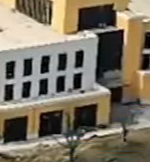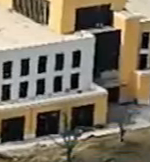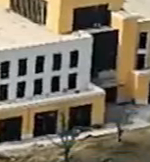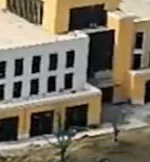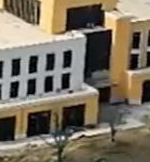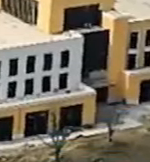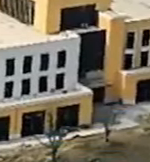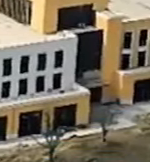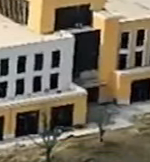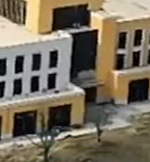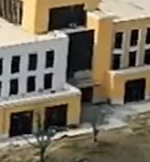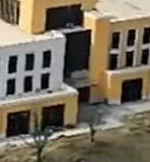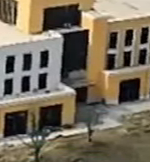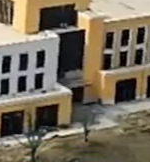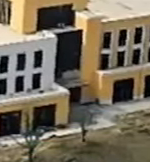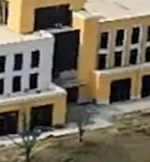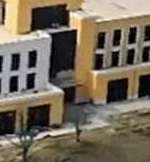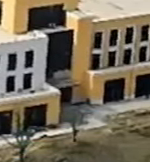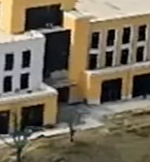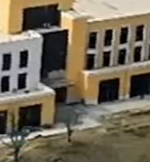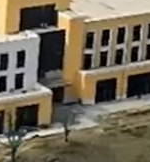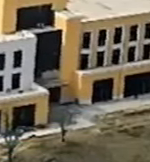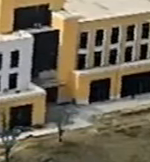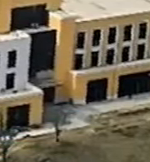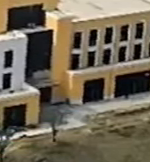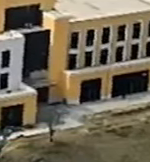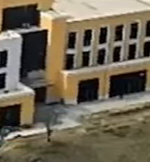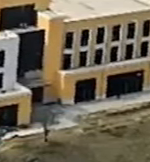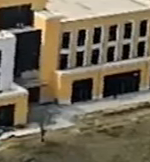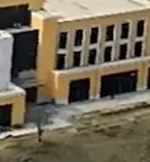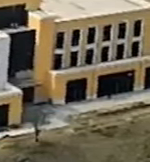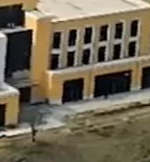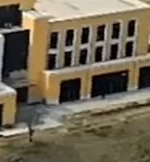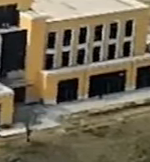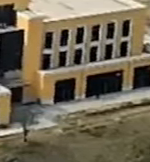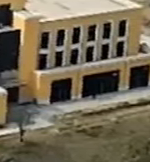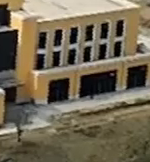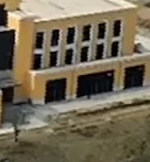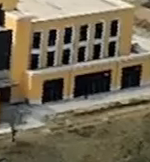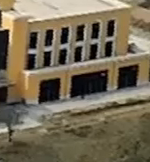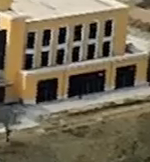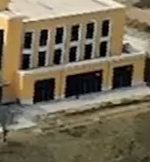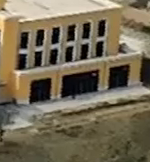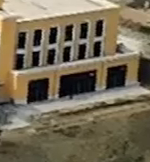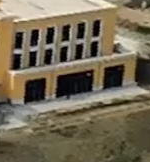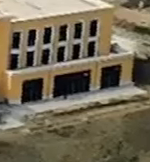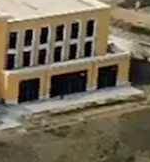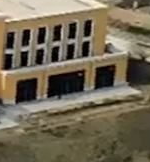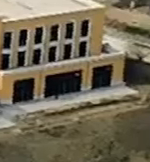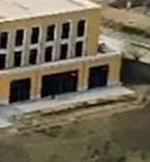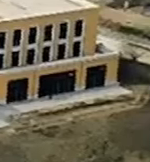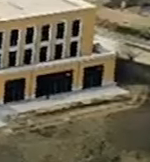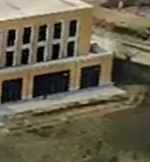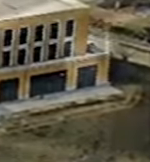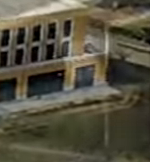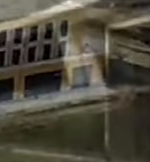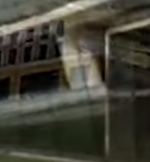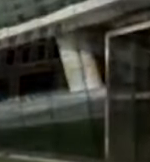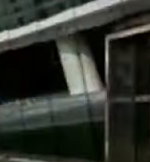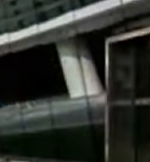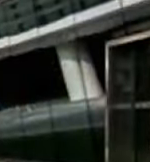El Centro de Investigación y Desarrollo Huawei Liangqi Lake se construyó en solo 3 años y, aunque es más parecido a una